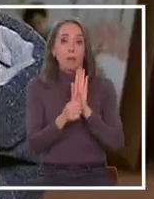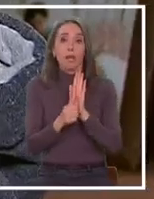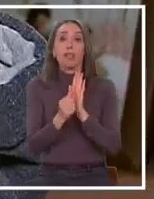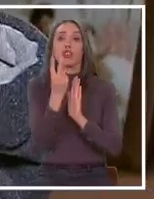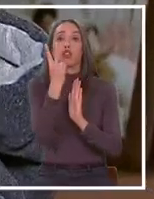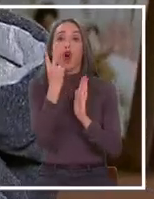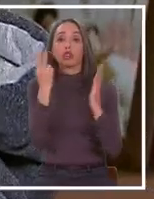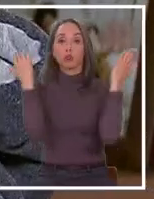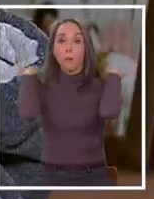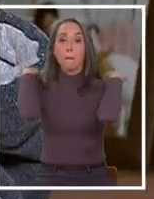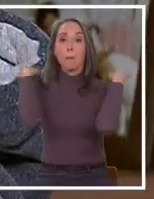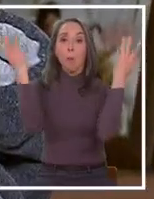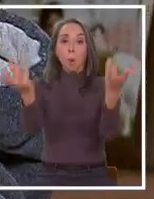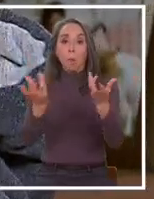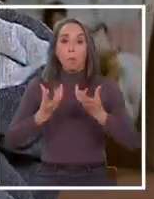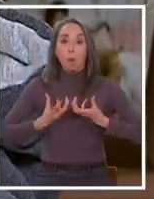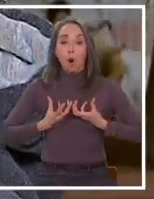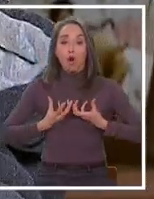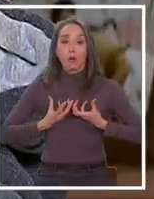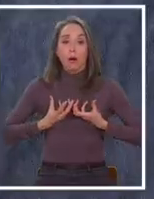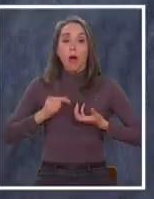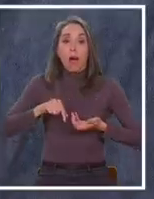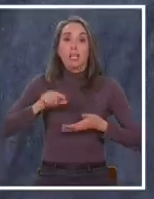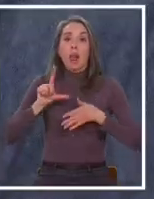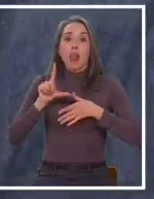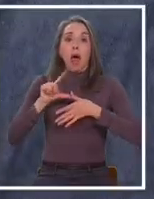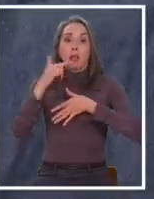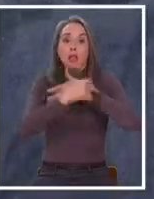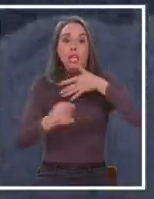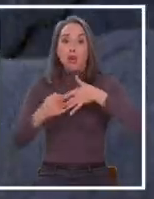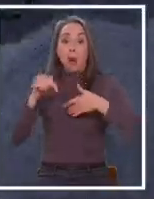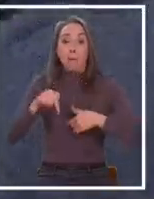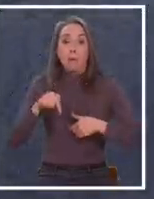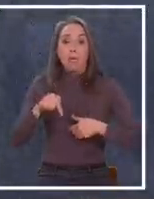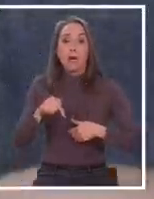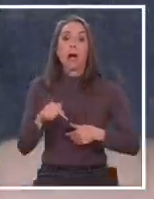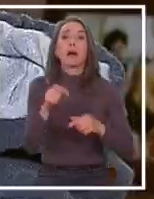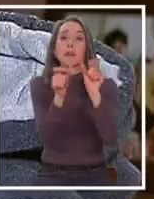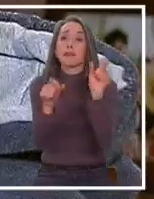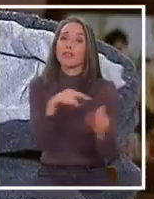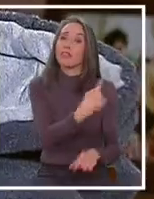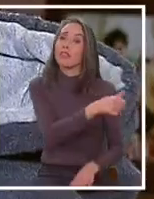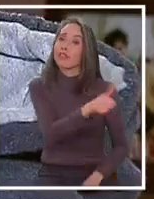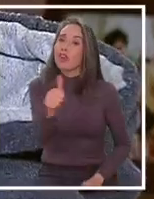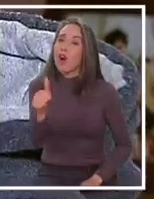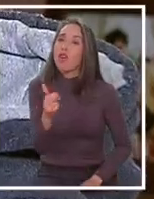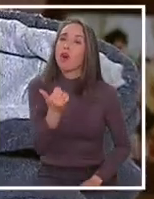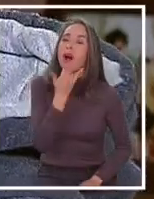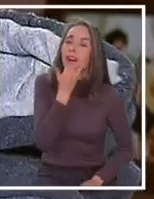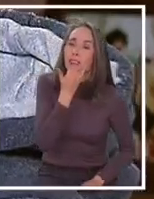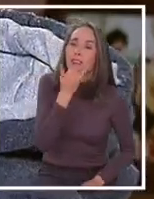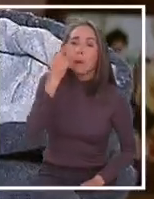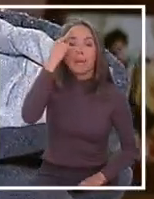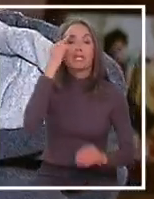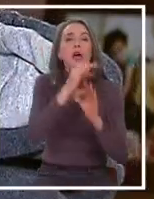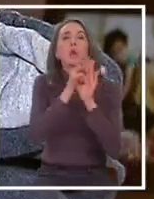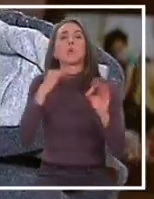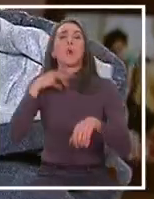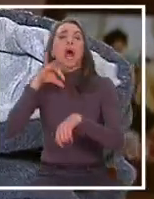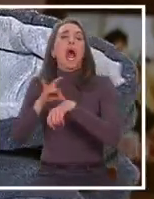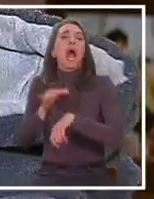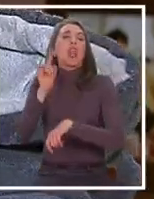bipulmonar a nivel Latinoamérica por COVID. Yo creo que ese es un gran error que tenemos todos. O sea, de pensar de que nunca te va a